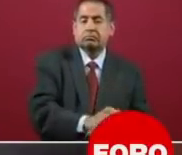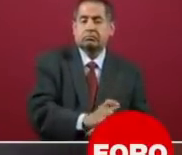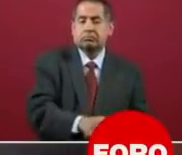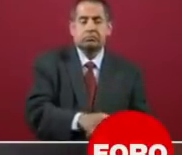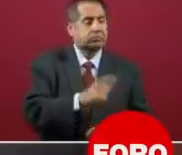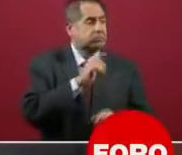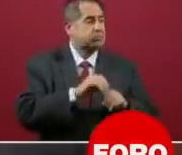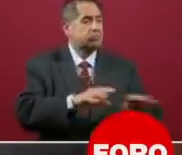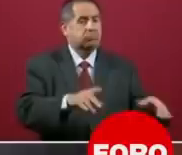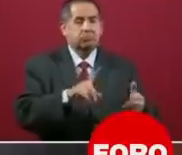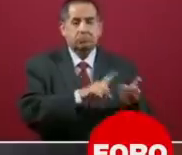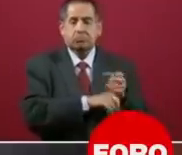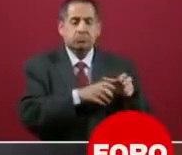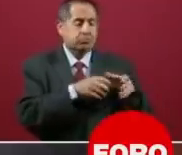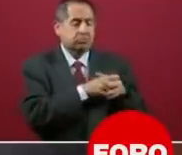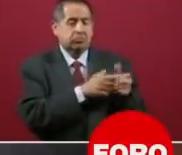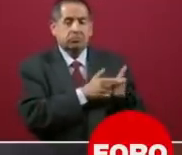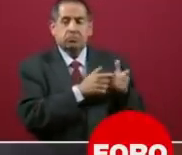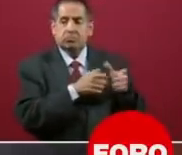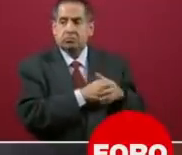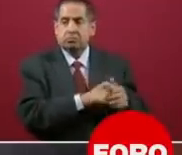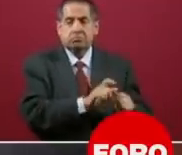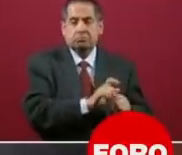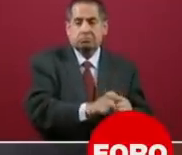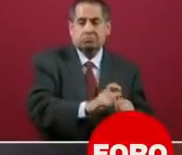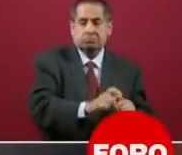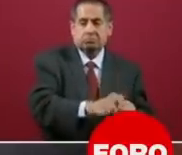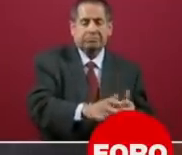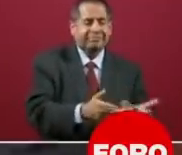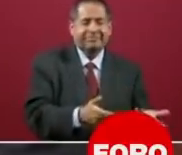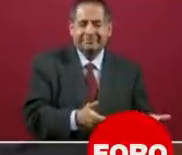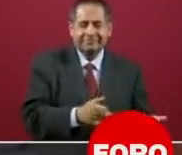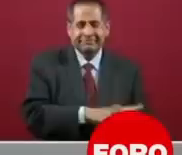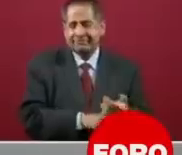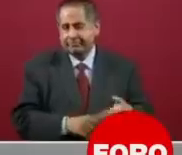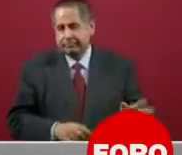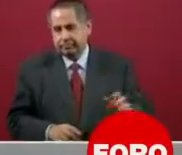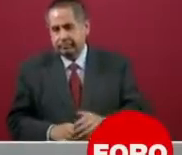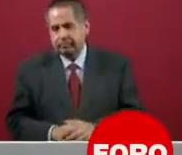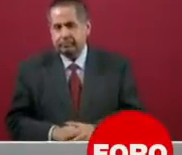por el conservadurismo. Carmen Jaimes, Noticieros Televisa.